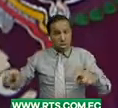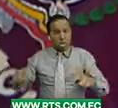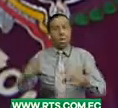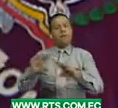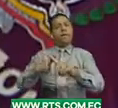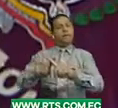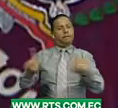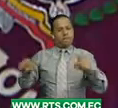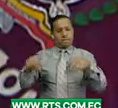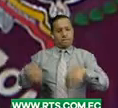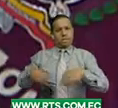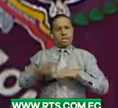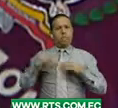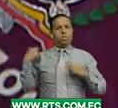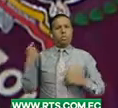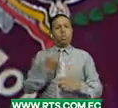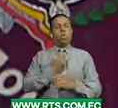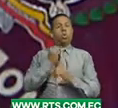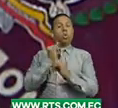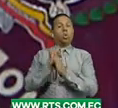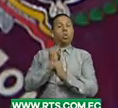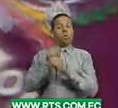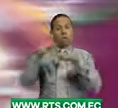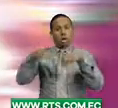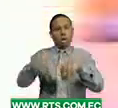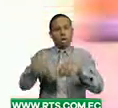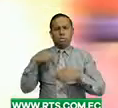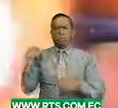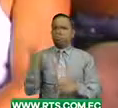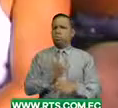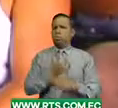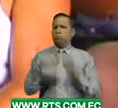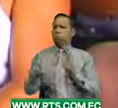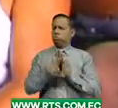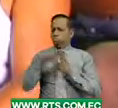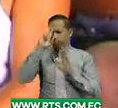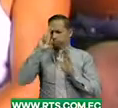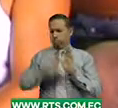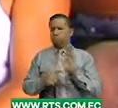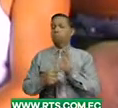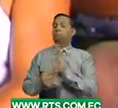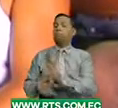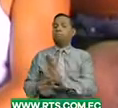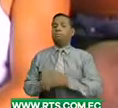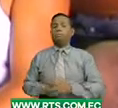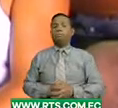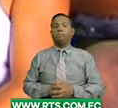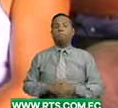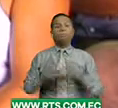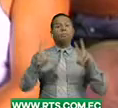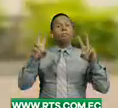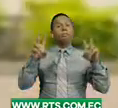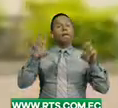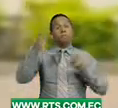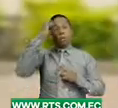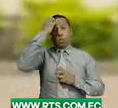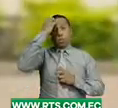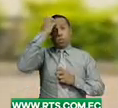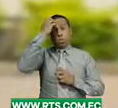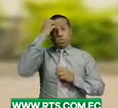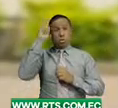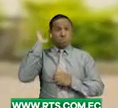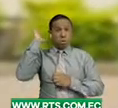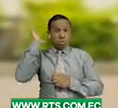en ese aspecto sí somos muy, muy, muy estrictos. En materia de educación, la capacitación de docentes es a lo que se enfocan